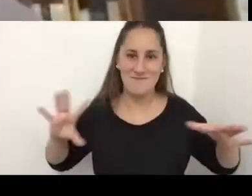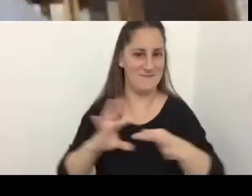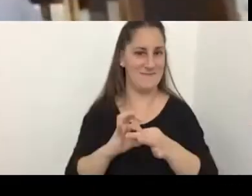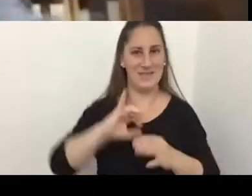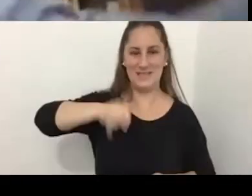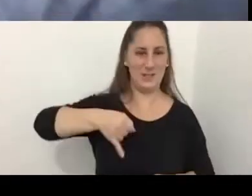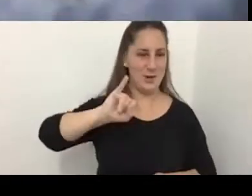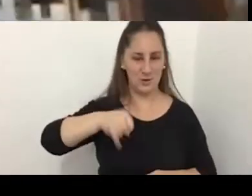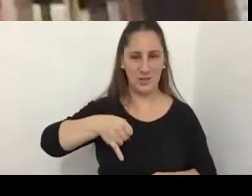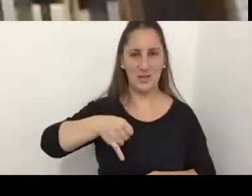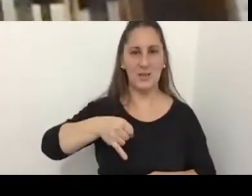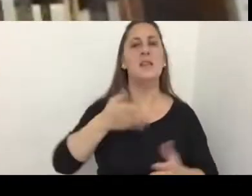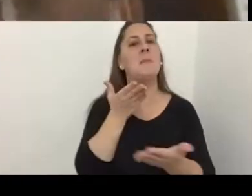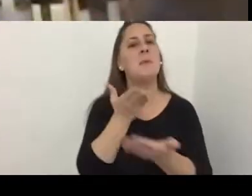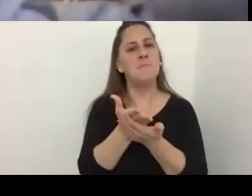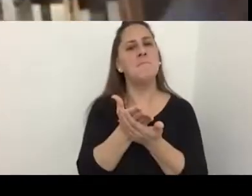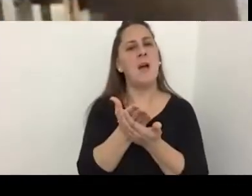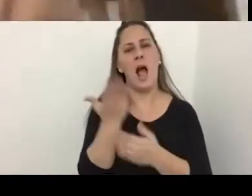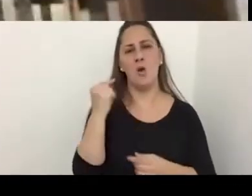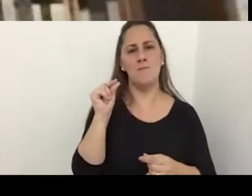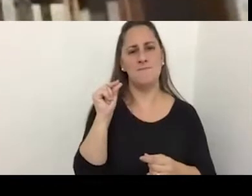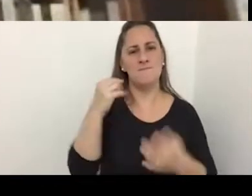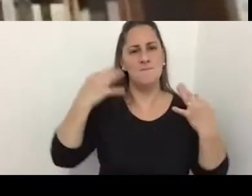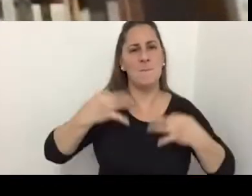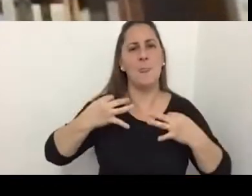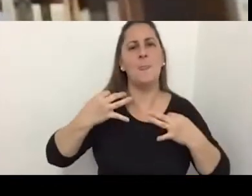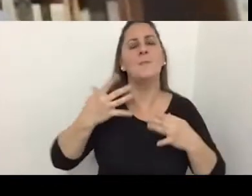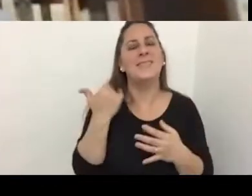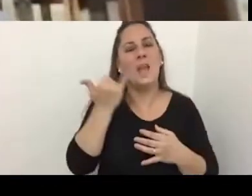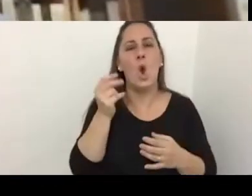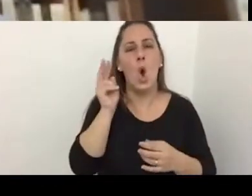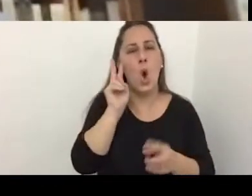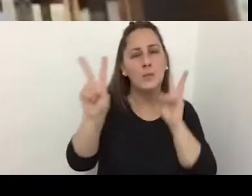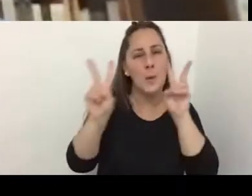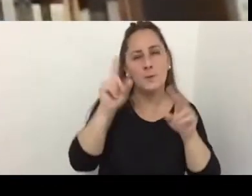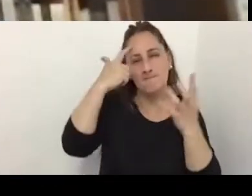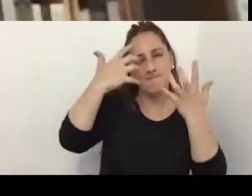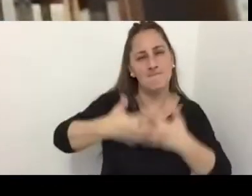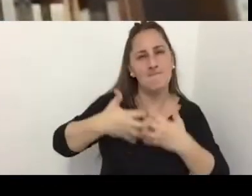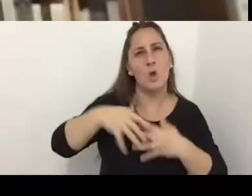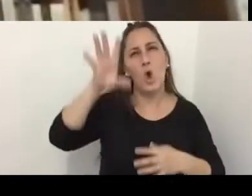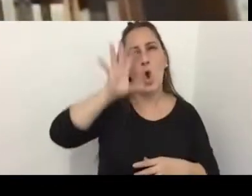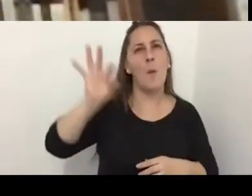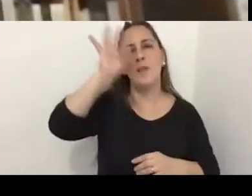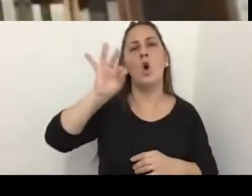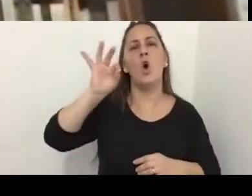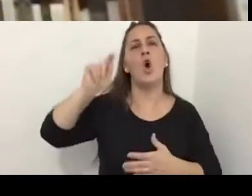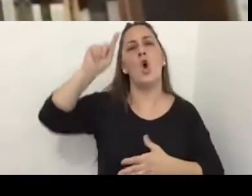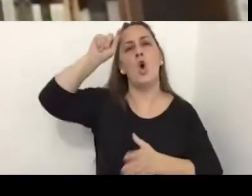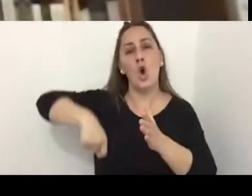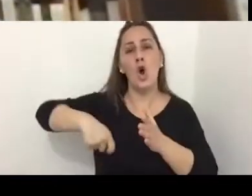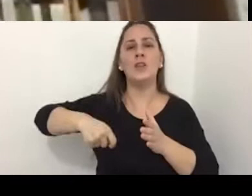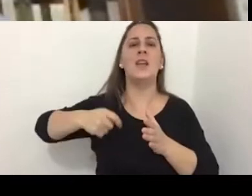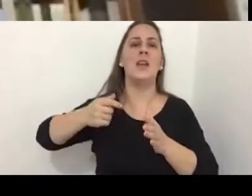y rescato esto de algo fresquito, más allá que tengo mis observaciones también, de una opinión consultiva de la Corte Interamericana de Derechos